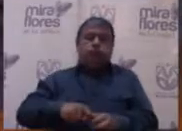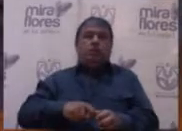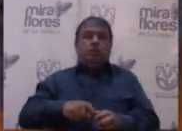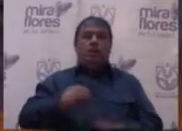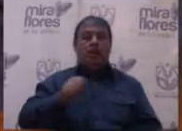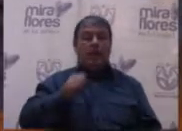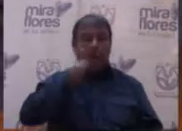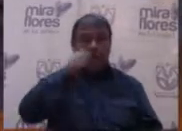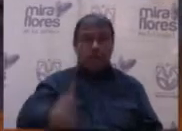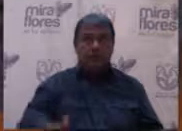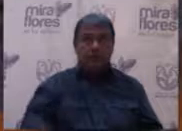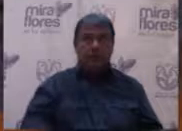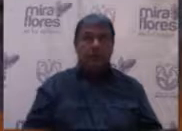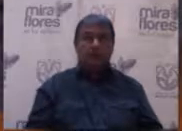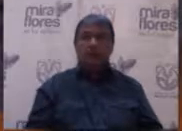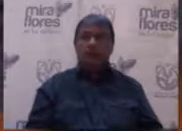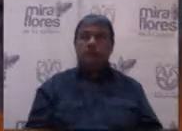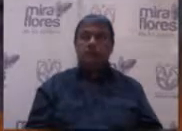al día siguiente.